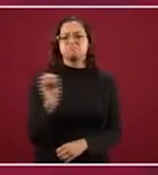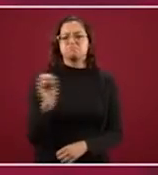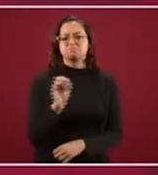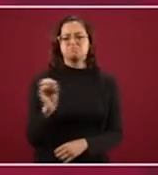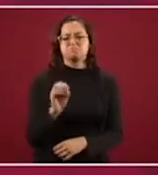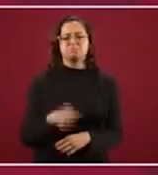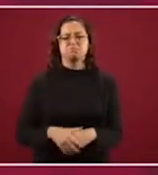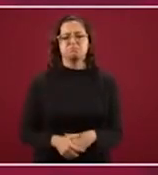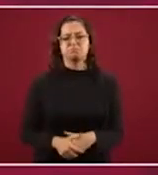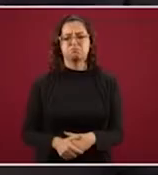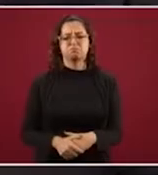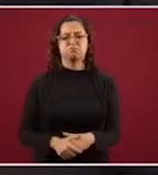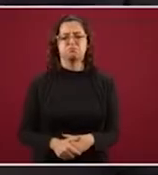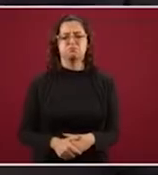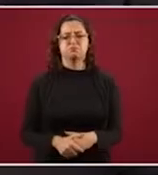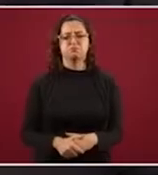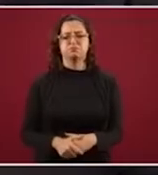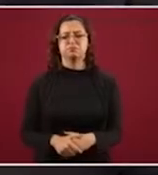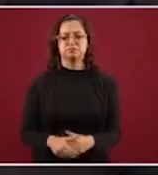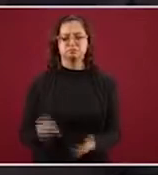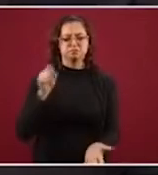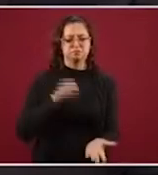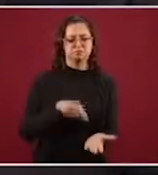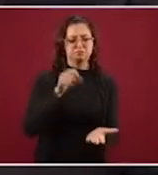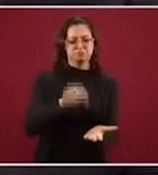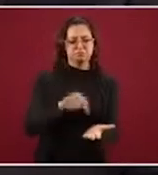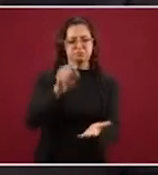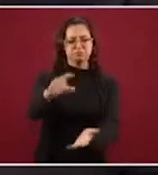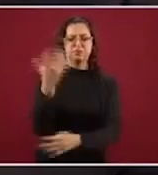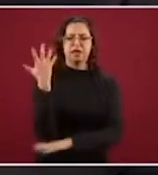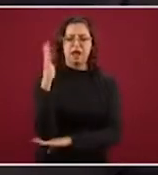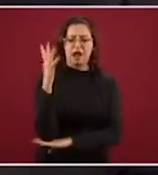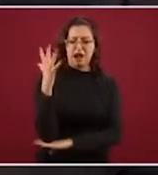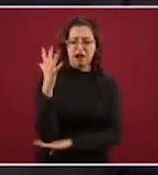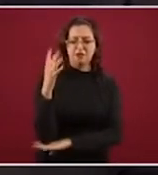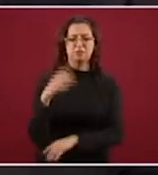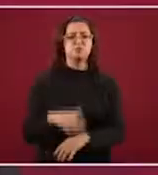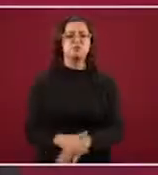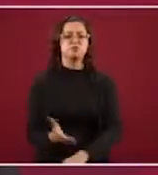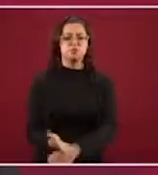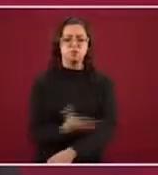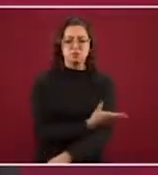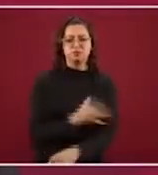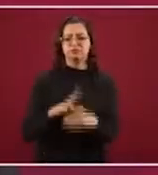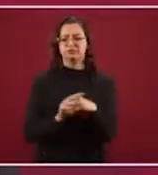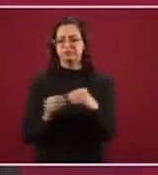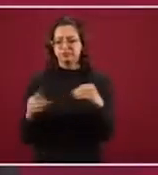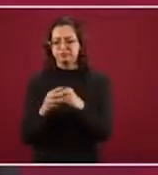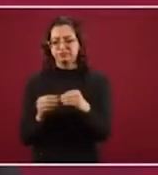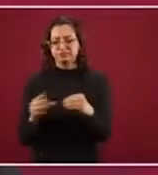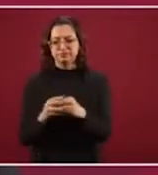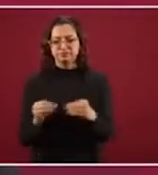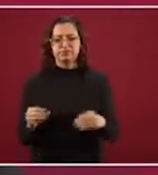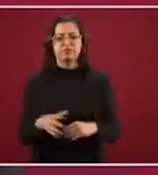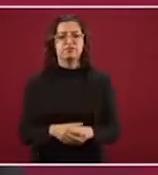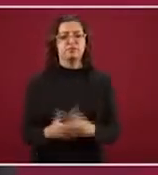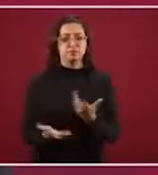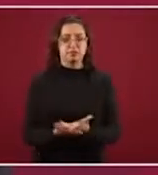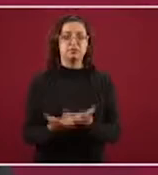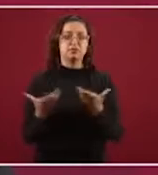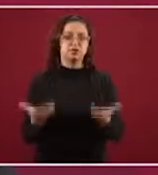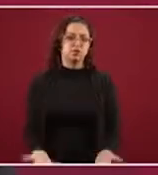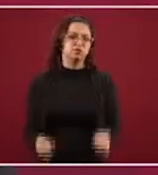se habían sembrado tantos árboles maderables, frutales, como ahora.